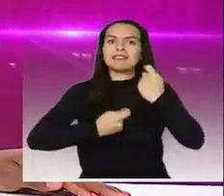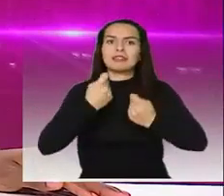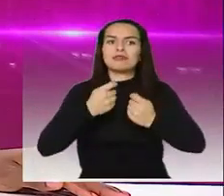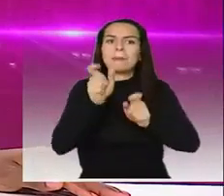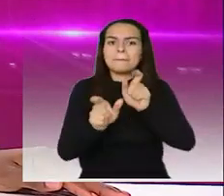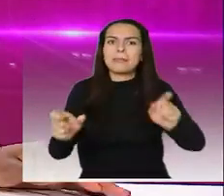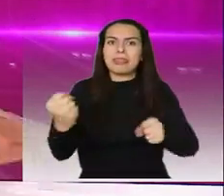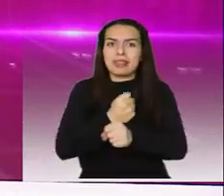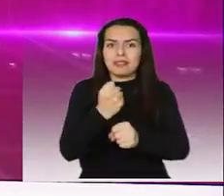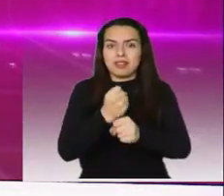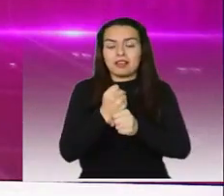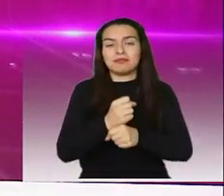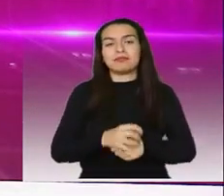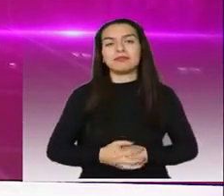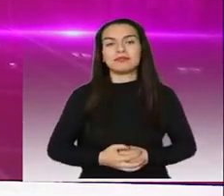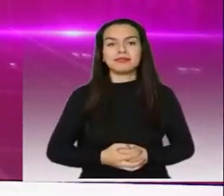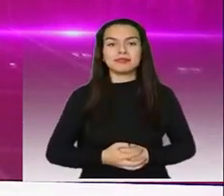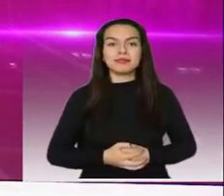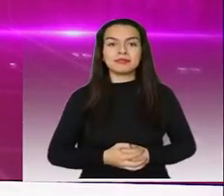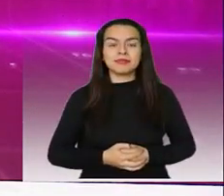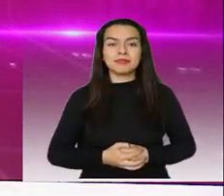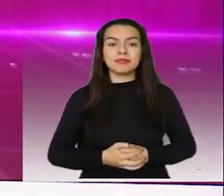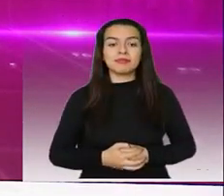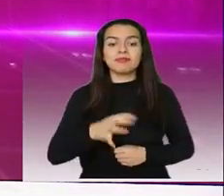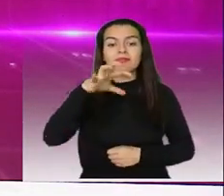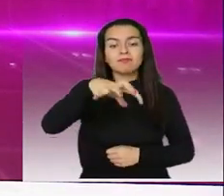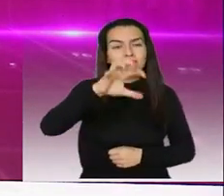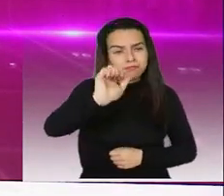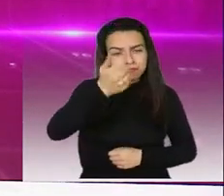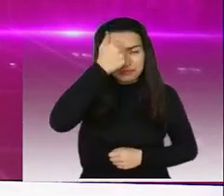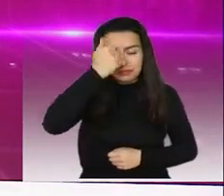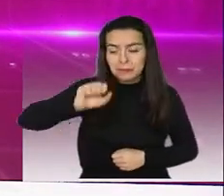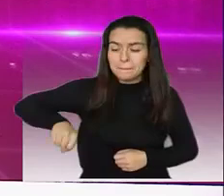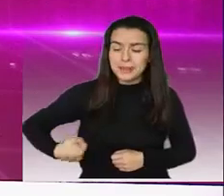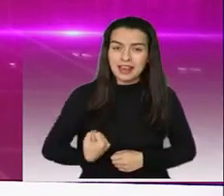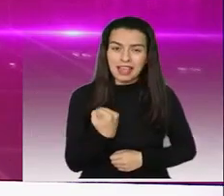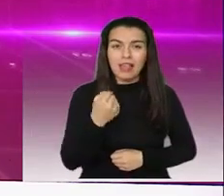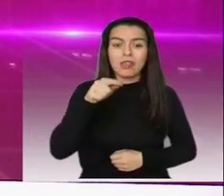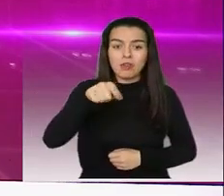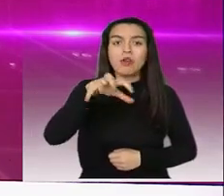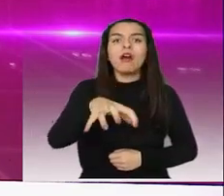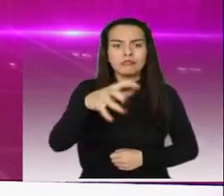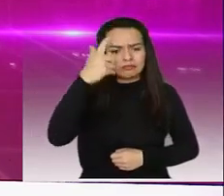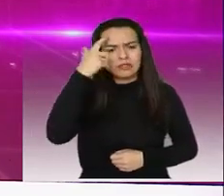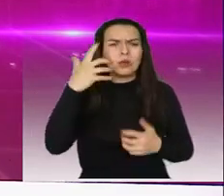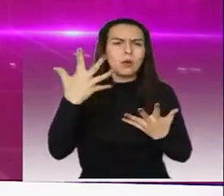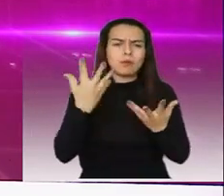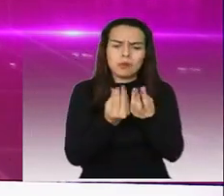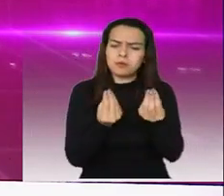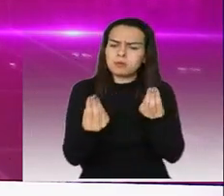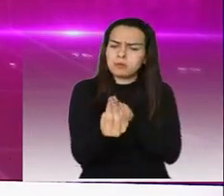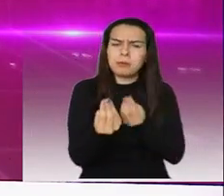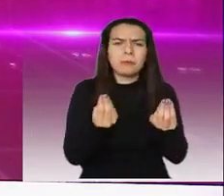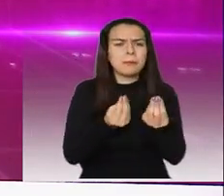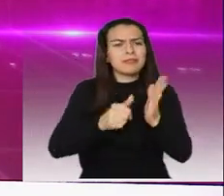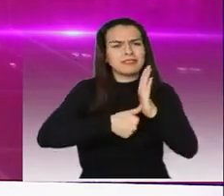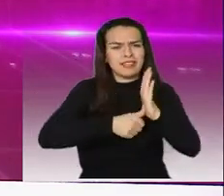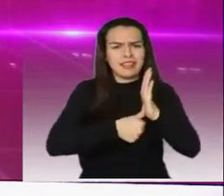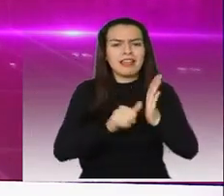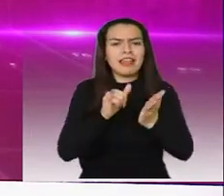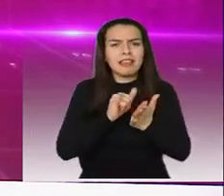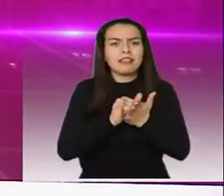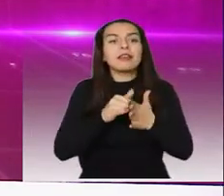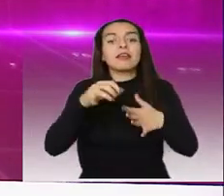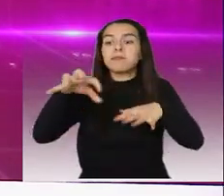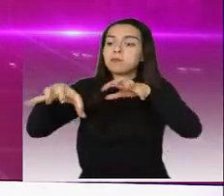Y en Corabastos avanza la medida de pico y puesto, con la que se busca generar estabilidad en la comercialización de alimentos y a la vez garantizar